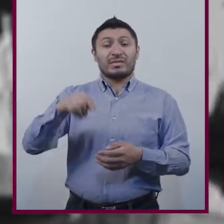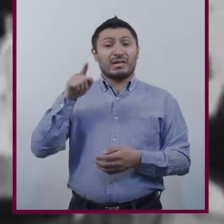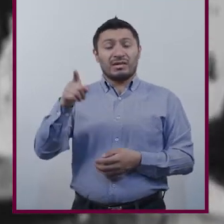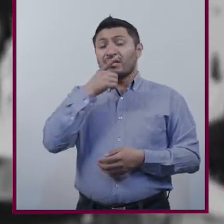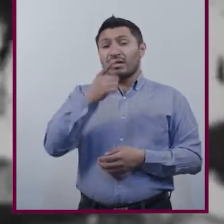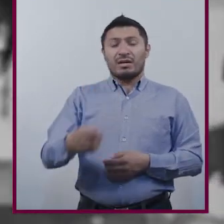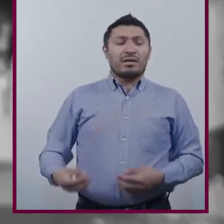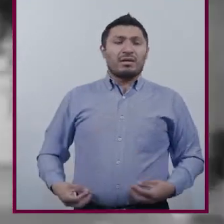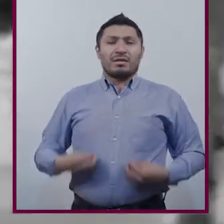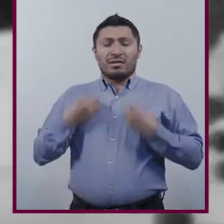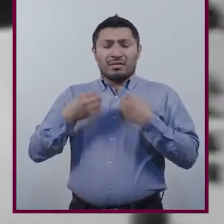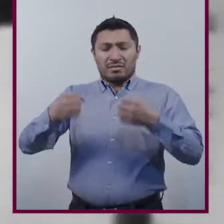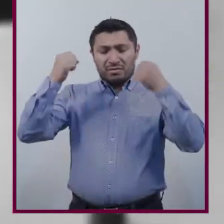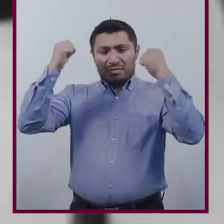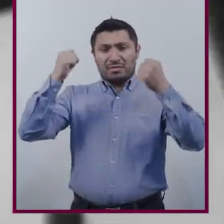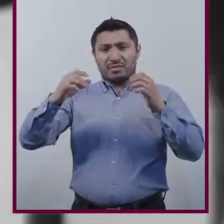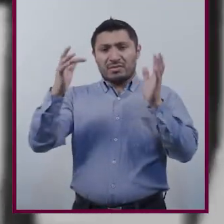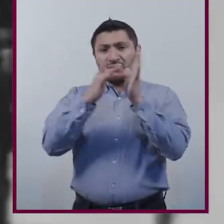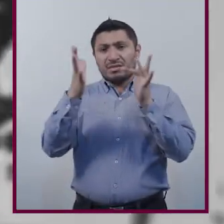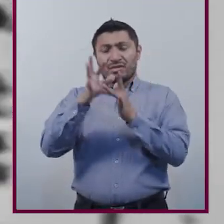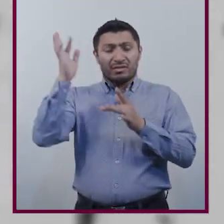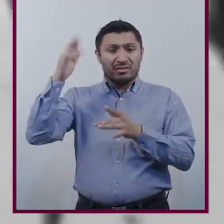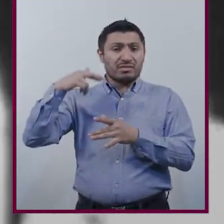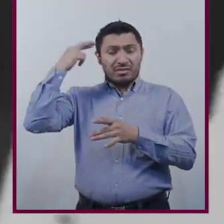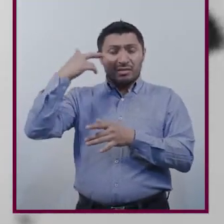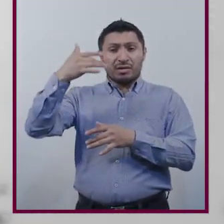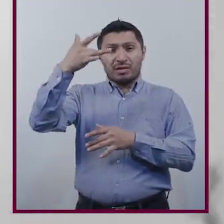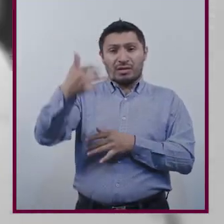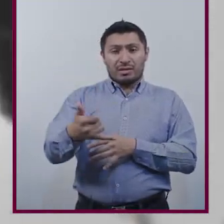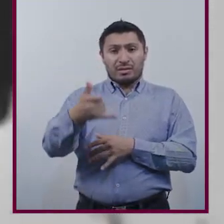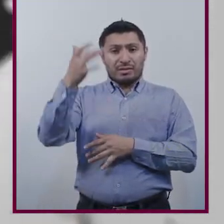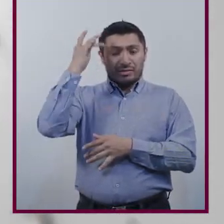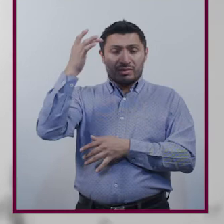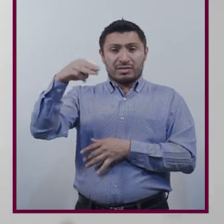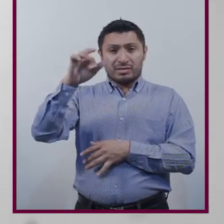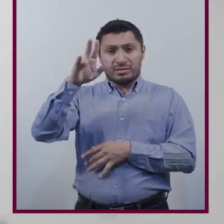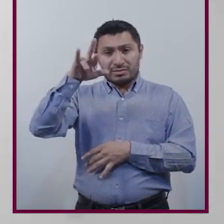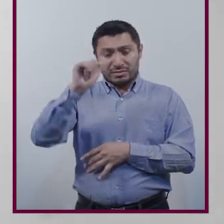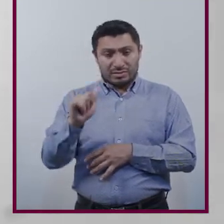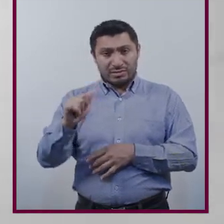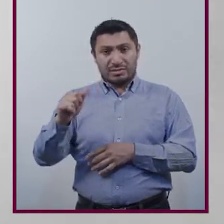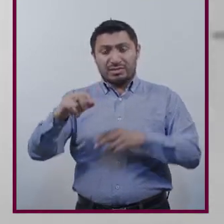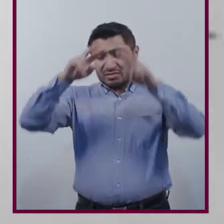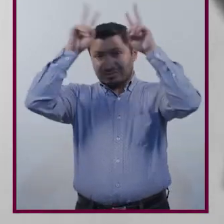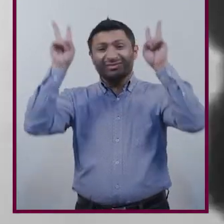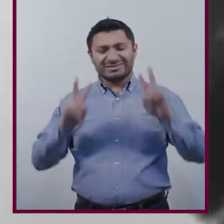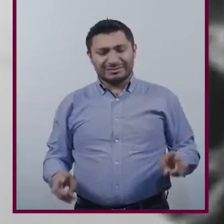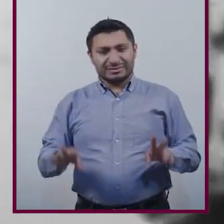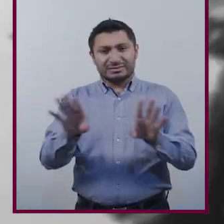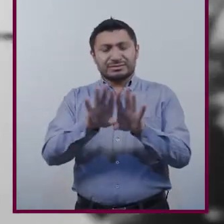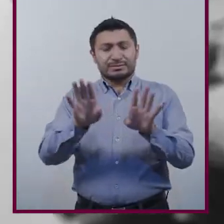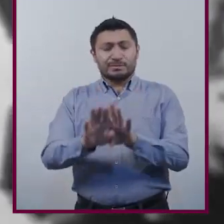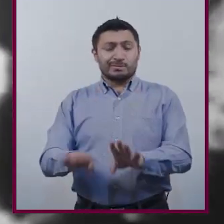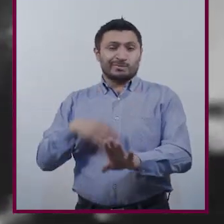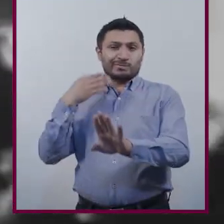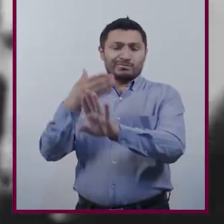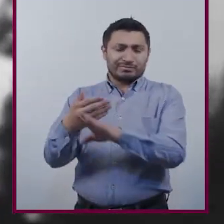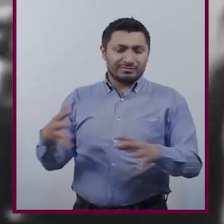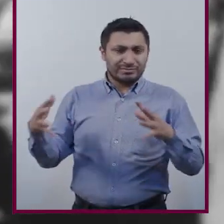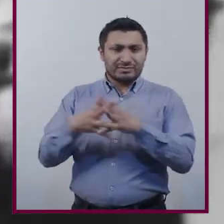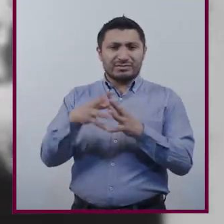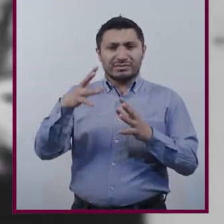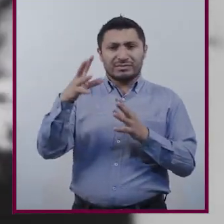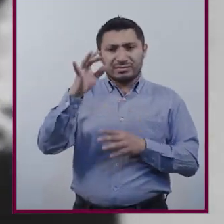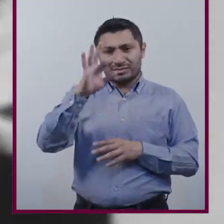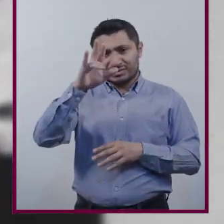Cristo Rey y Viva Santa María de Guadalupe, dio inicio la Guerra Cristera, en busca de restablecer los beneficios de la